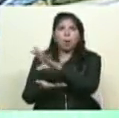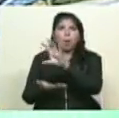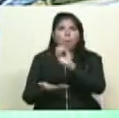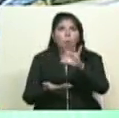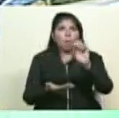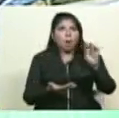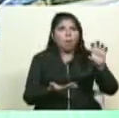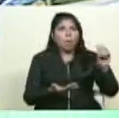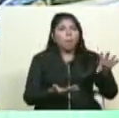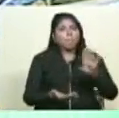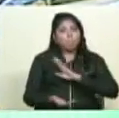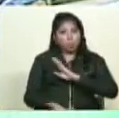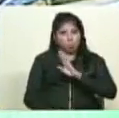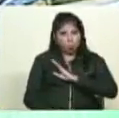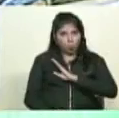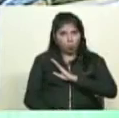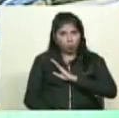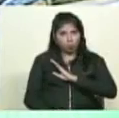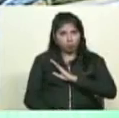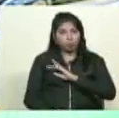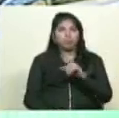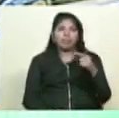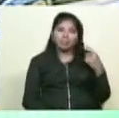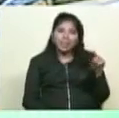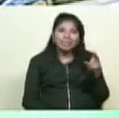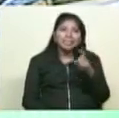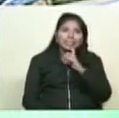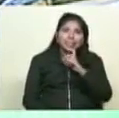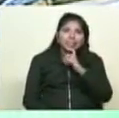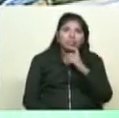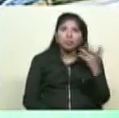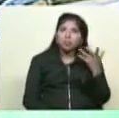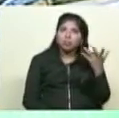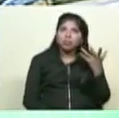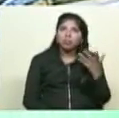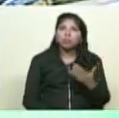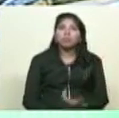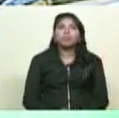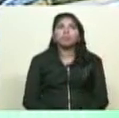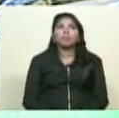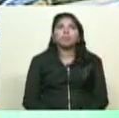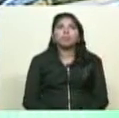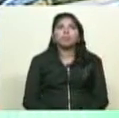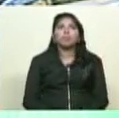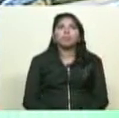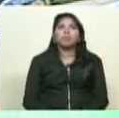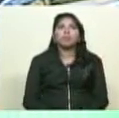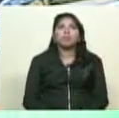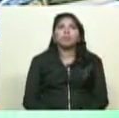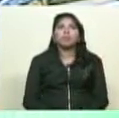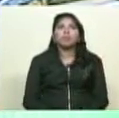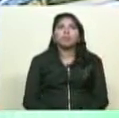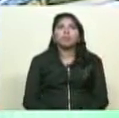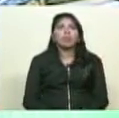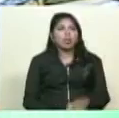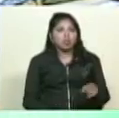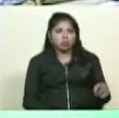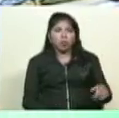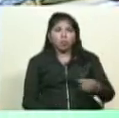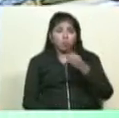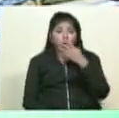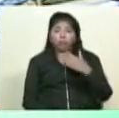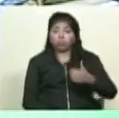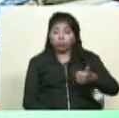nuestras cadenas. Ahí hay una dificultad, estamos en eso ahorita, identificando los potenciales. Ellos tienen un gran potencial para